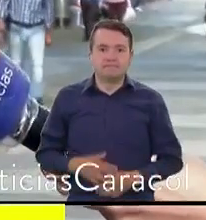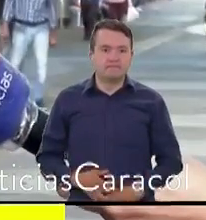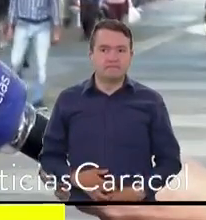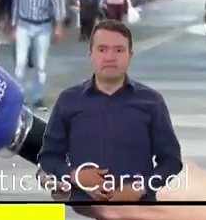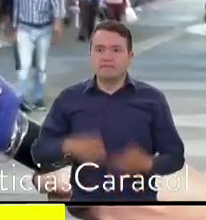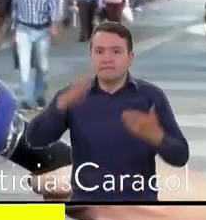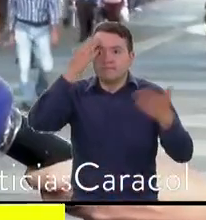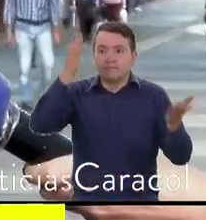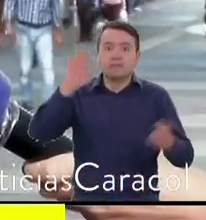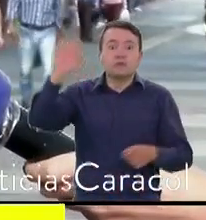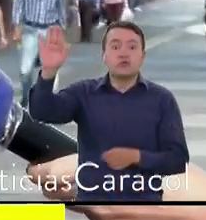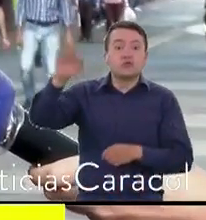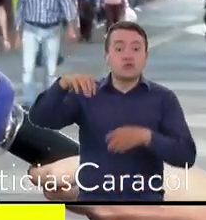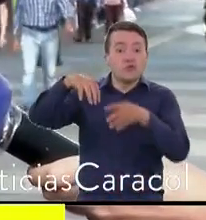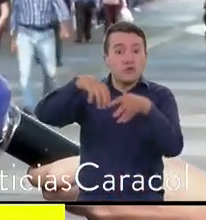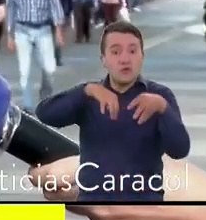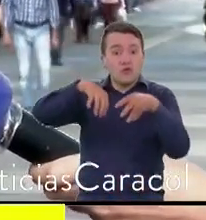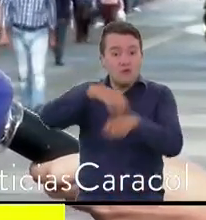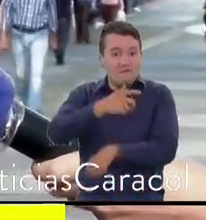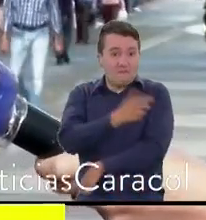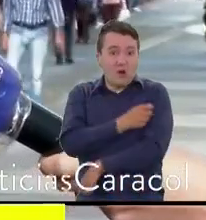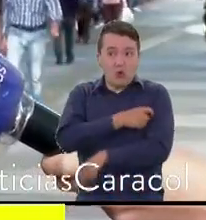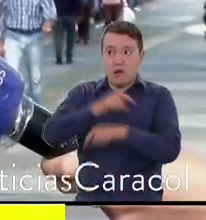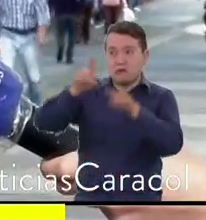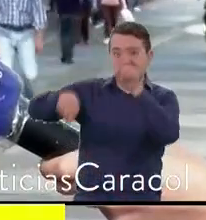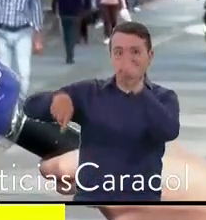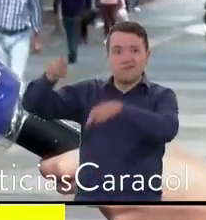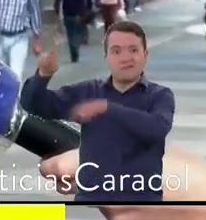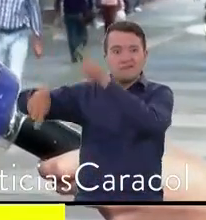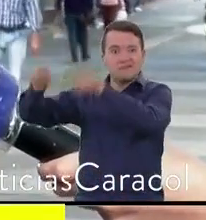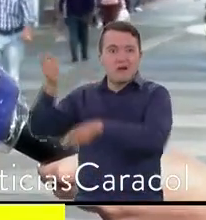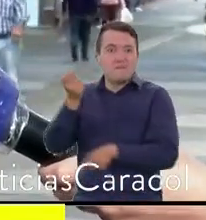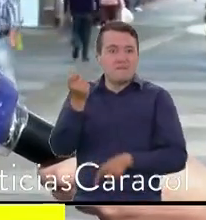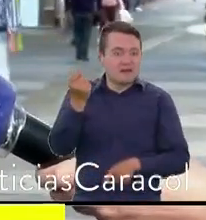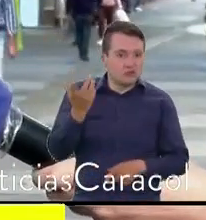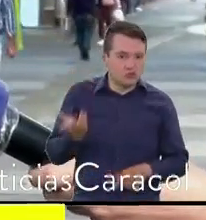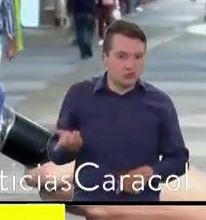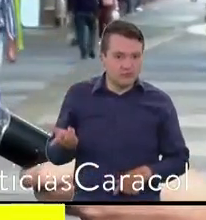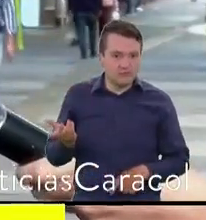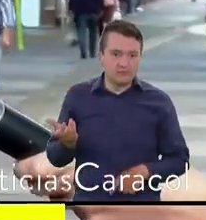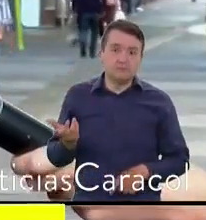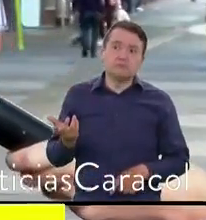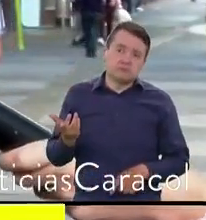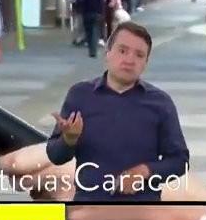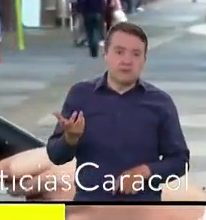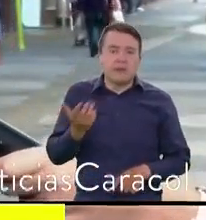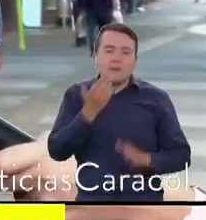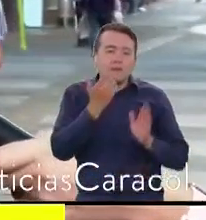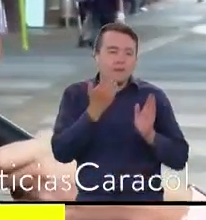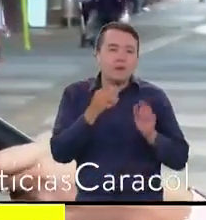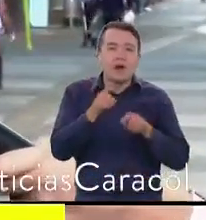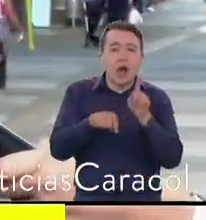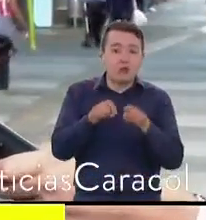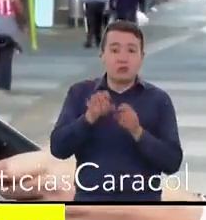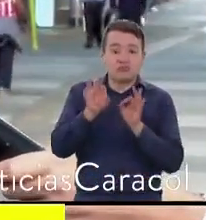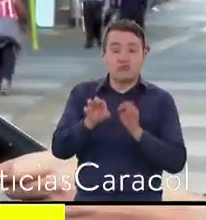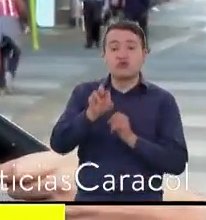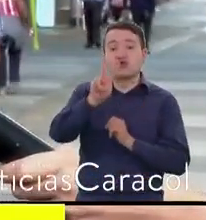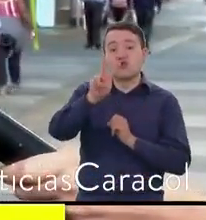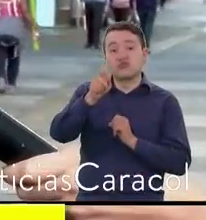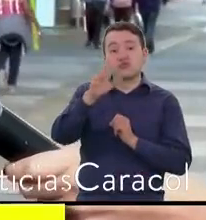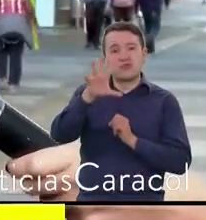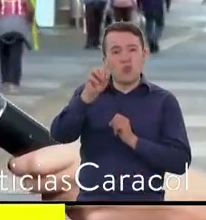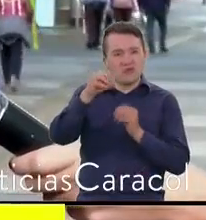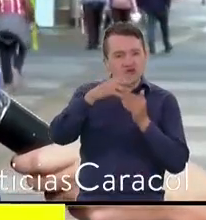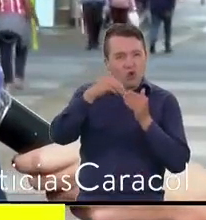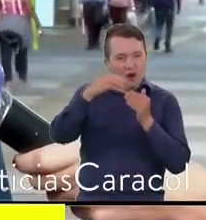las vacunas son sustancialmente distintos. Estamos hablando de vacunas que pueden estar costando a $2.50